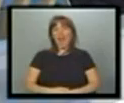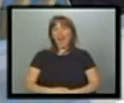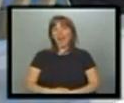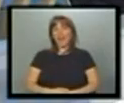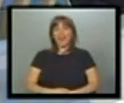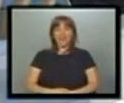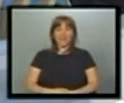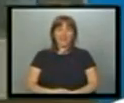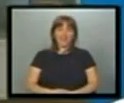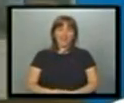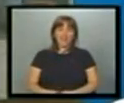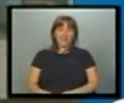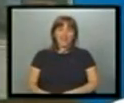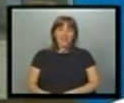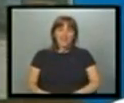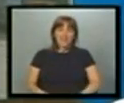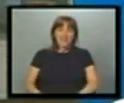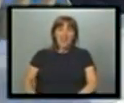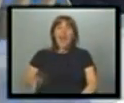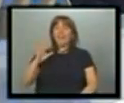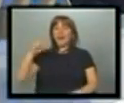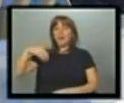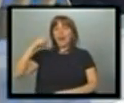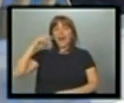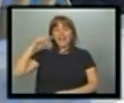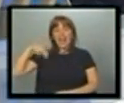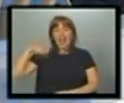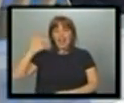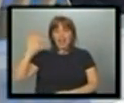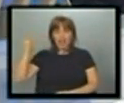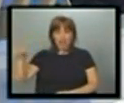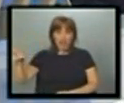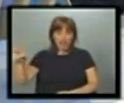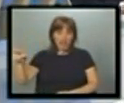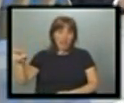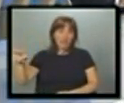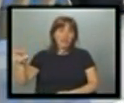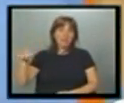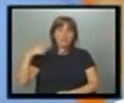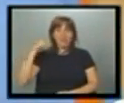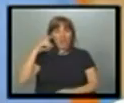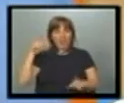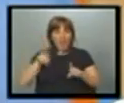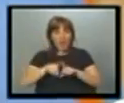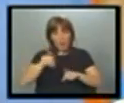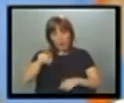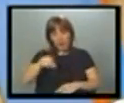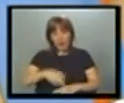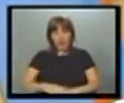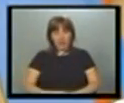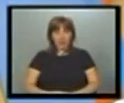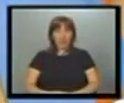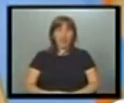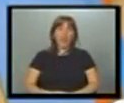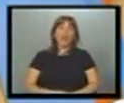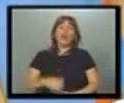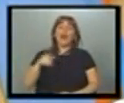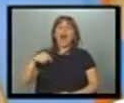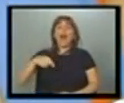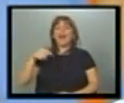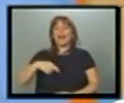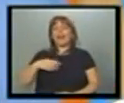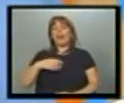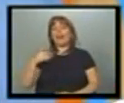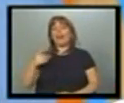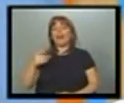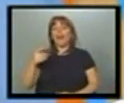lado de los trabajadores. A ver, Mariano Gorodi. No, coincido con esa, que, a ver, por la industria del juicio acá es